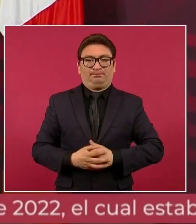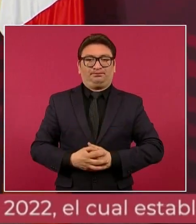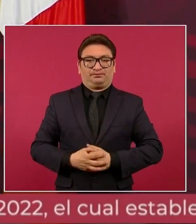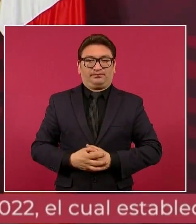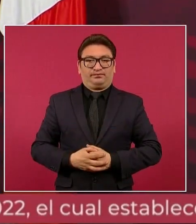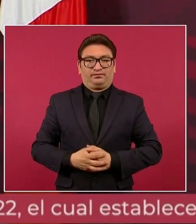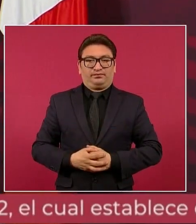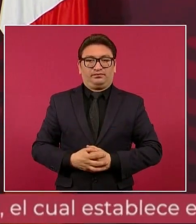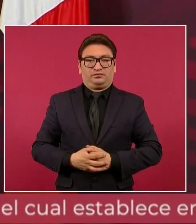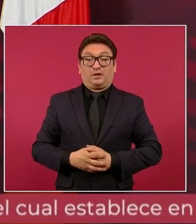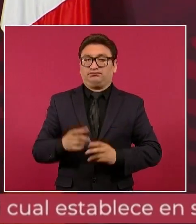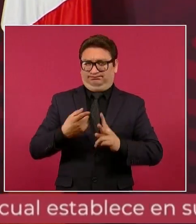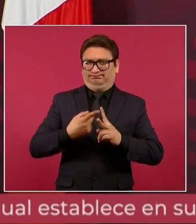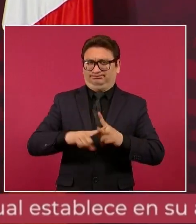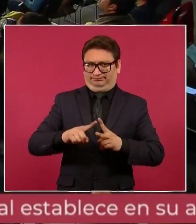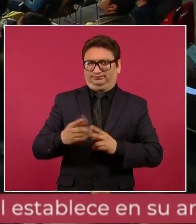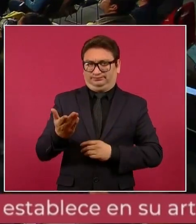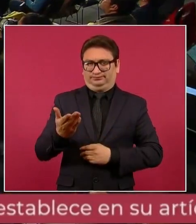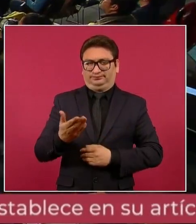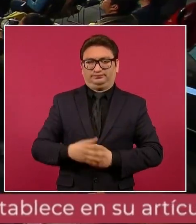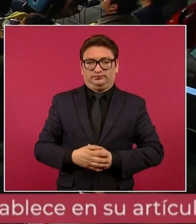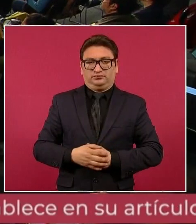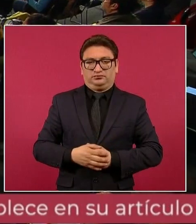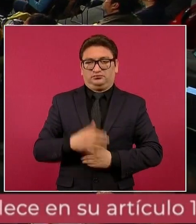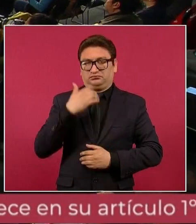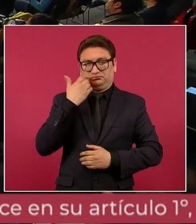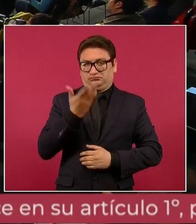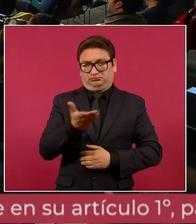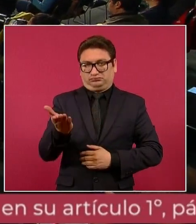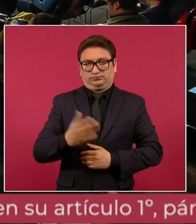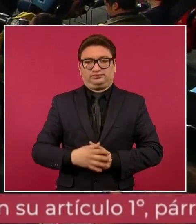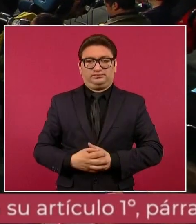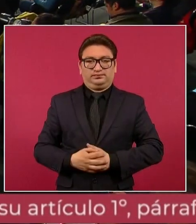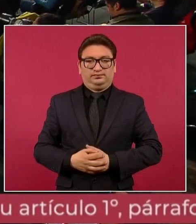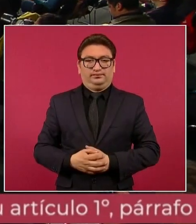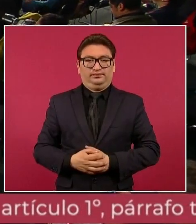Y comenzamos. Cualquiera de ustedes.